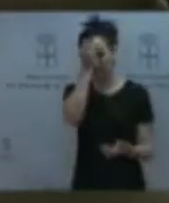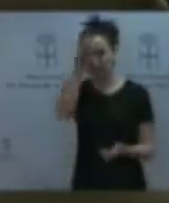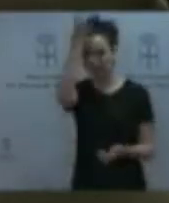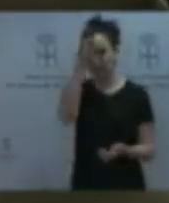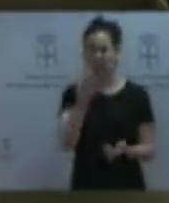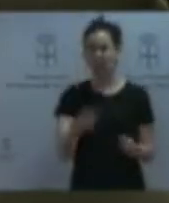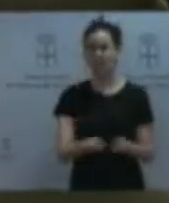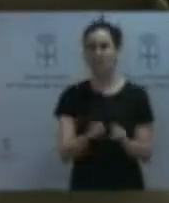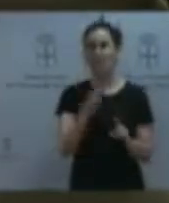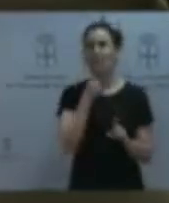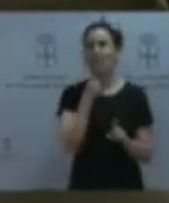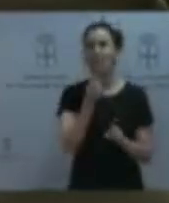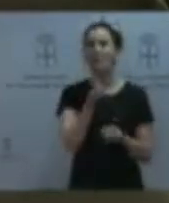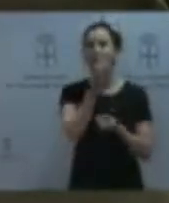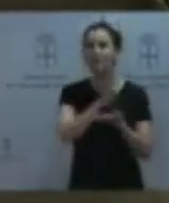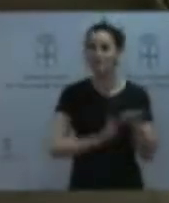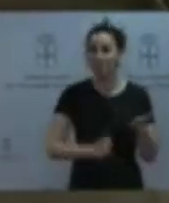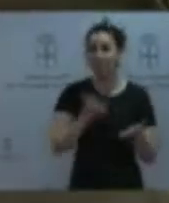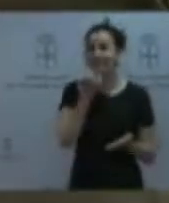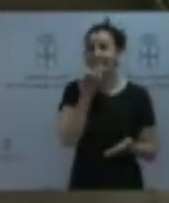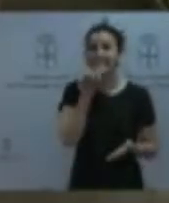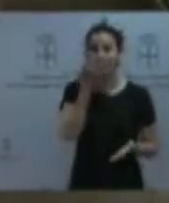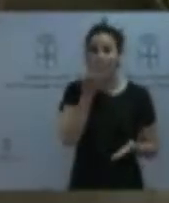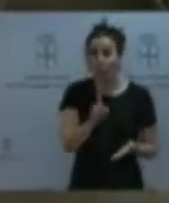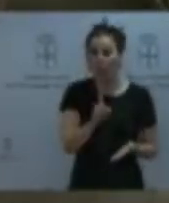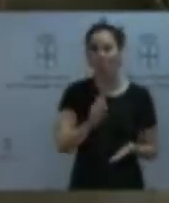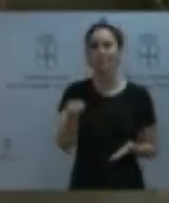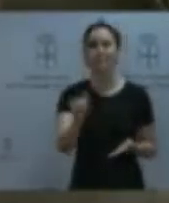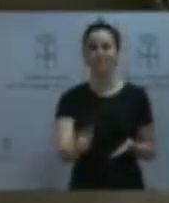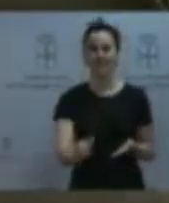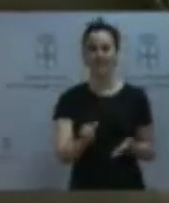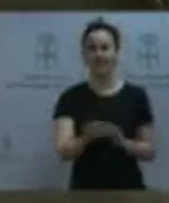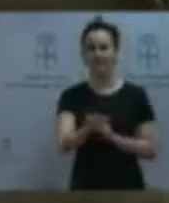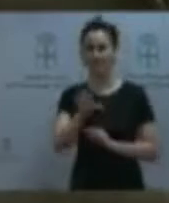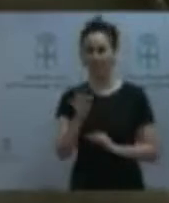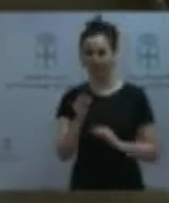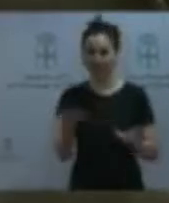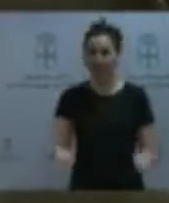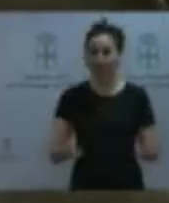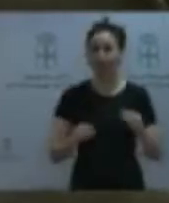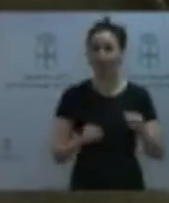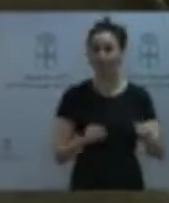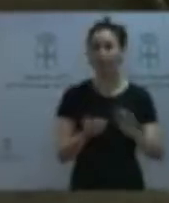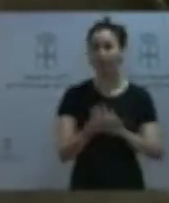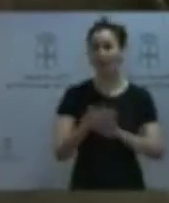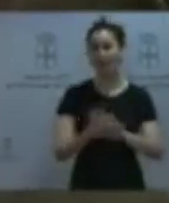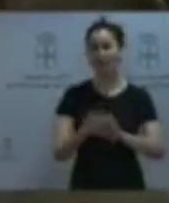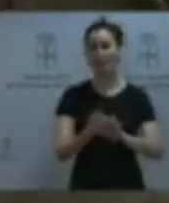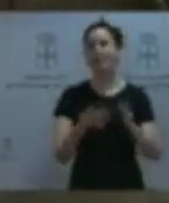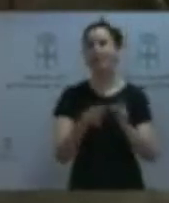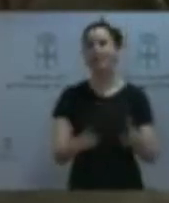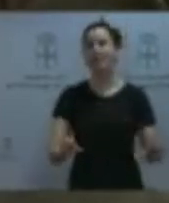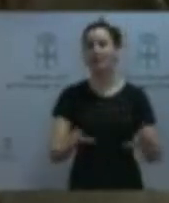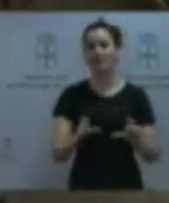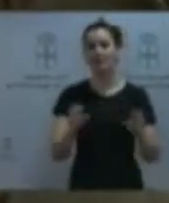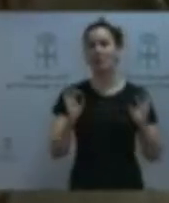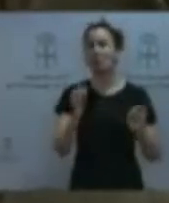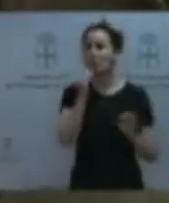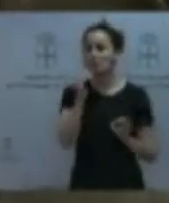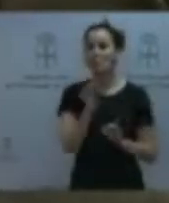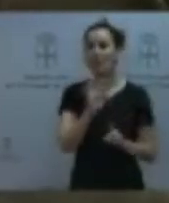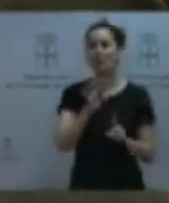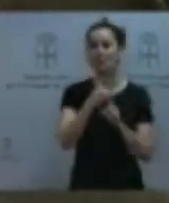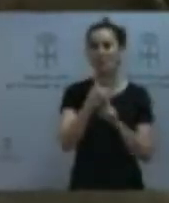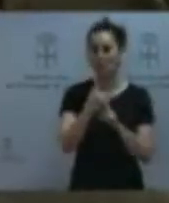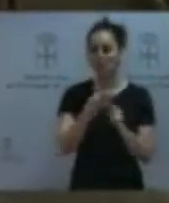tengo otros, los alternativos. En este caso, usted hablaba de que estamos en el mejor de los escenarios posibles con esas comisiones de evaluación.